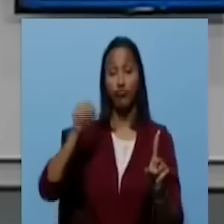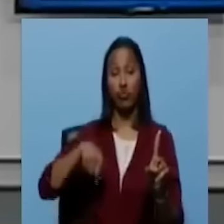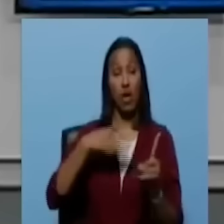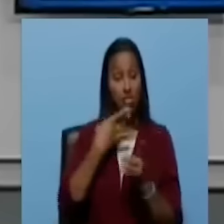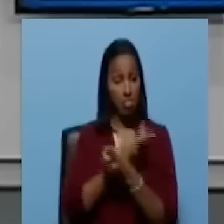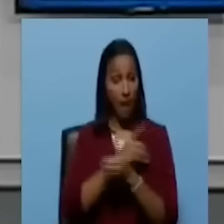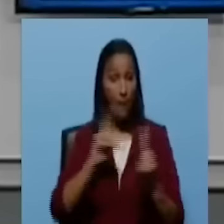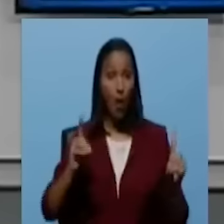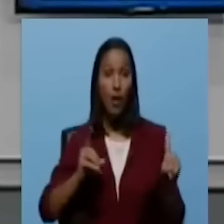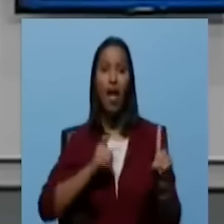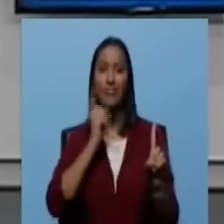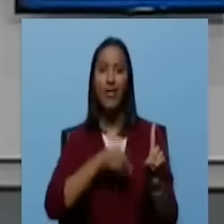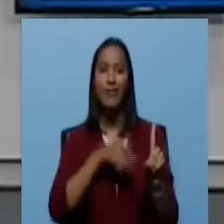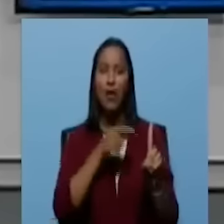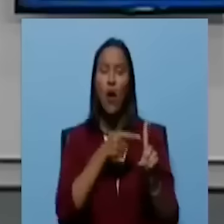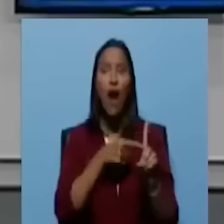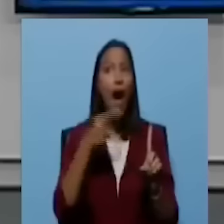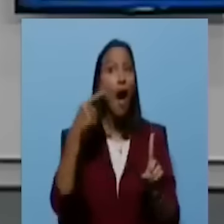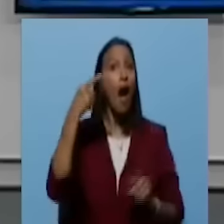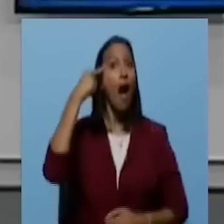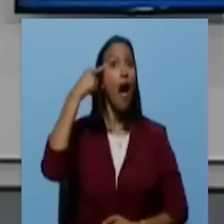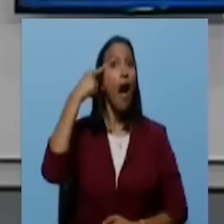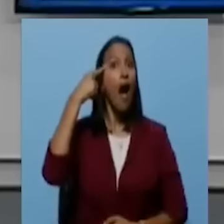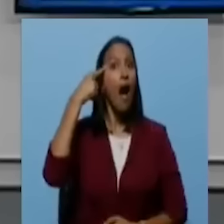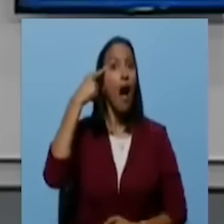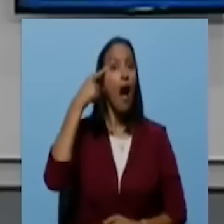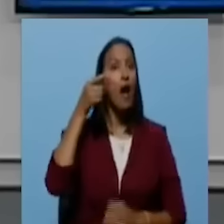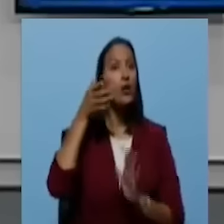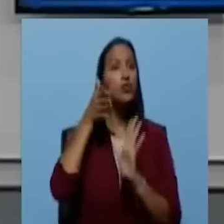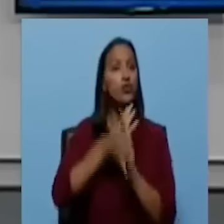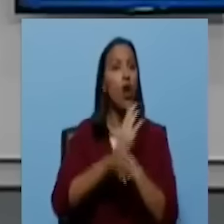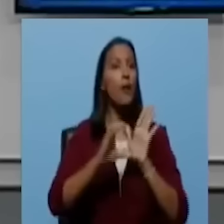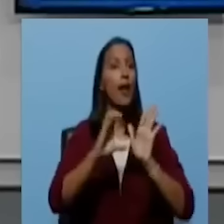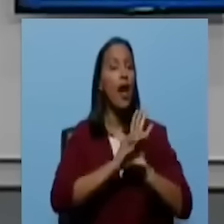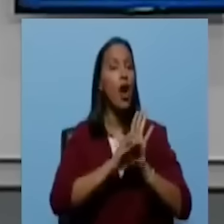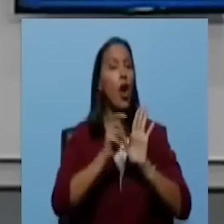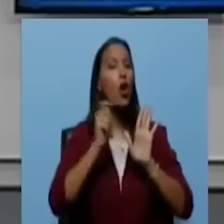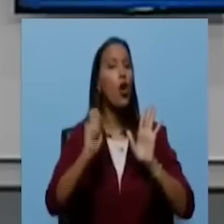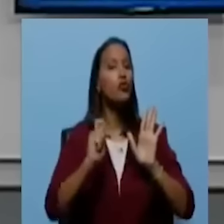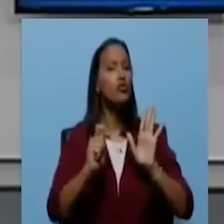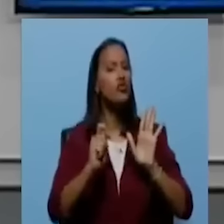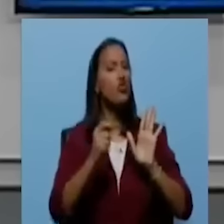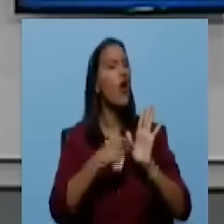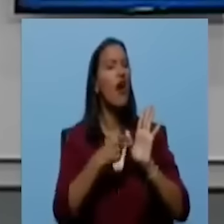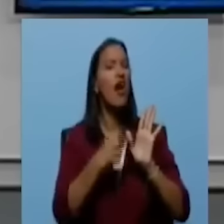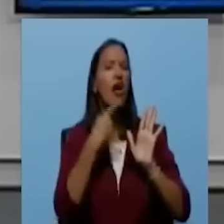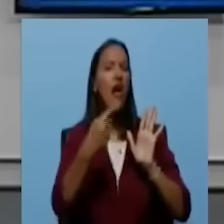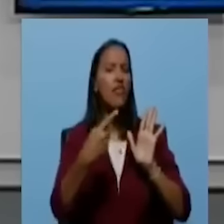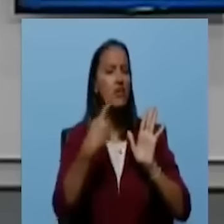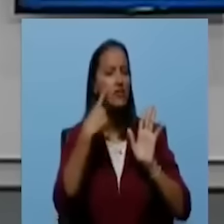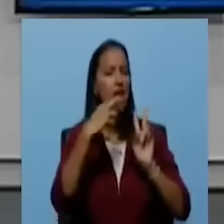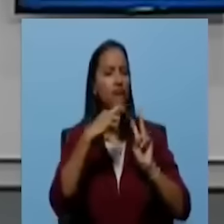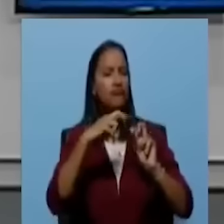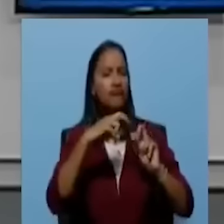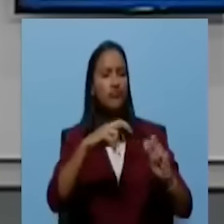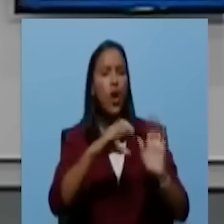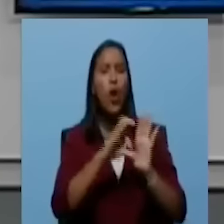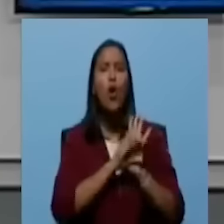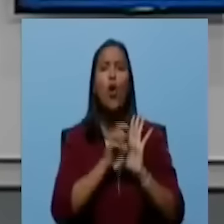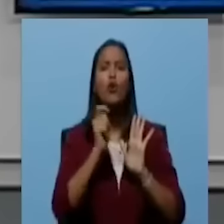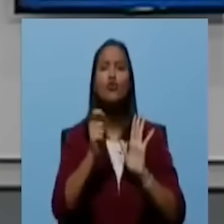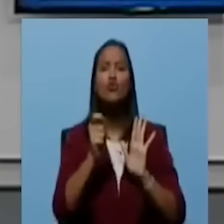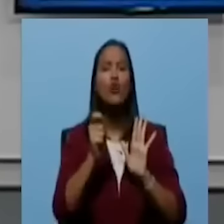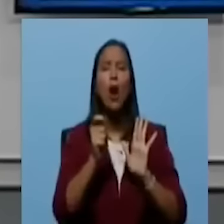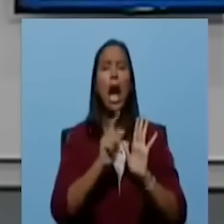a las vías constitucionales que dispone nuestro ordenamiento jurídico, llamó a la violencia, al